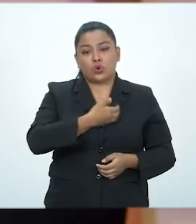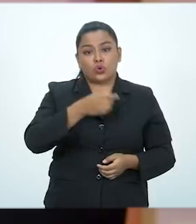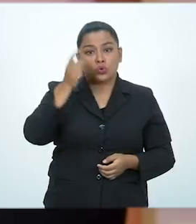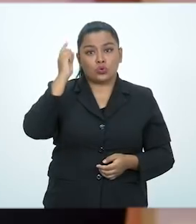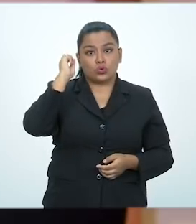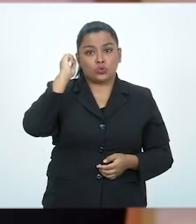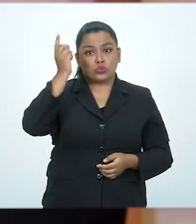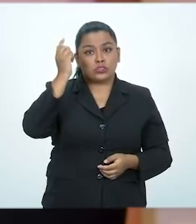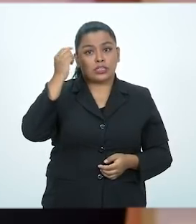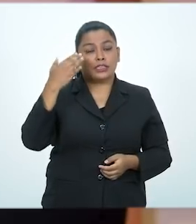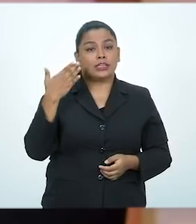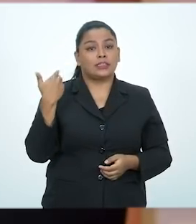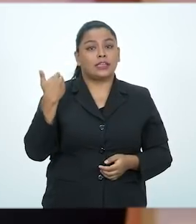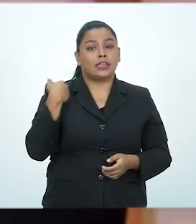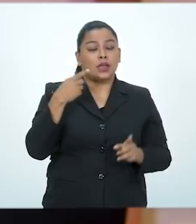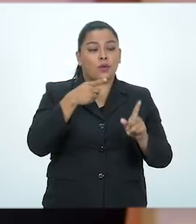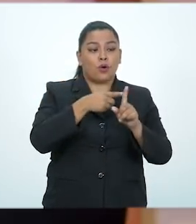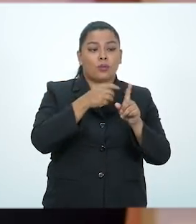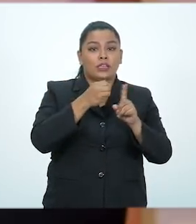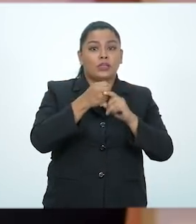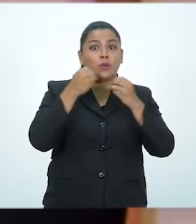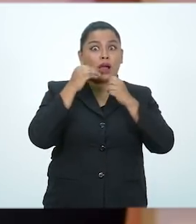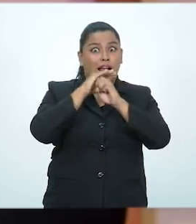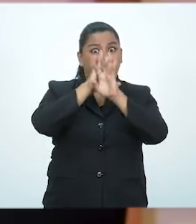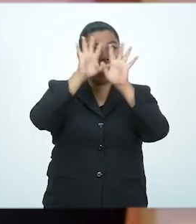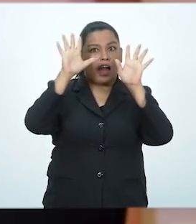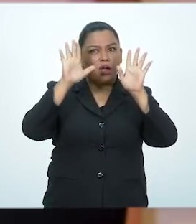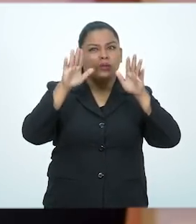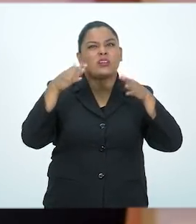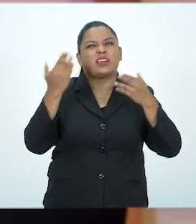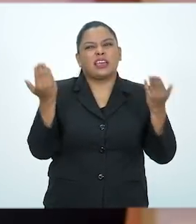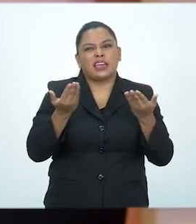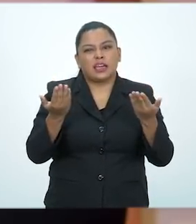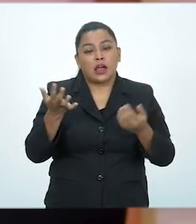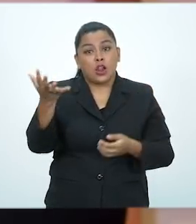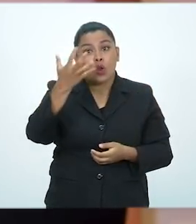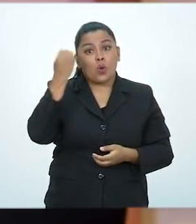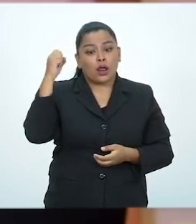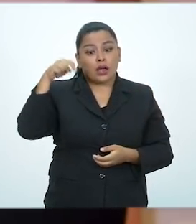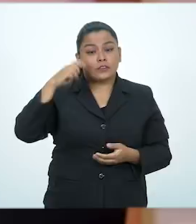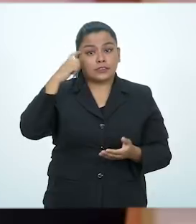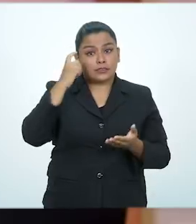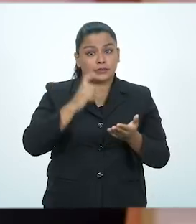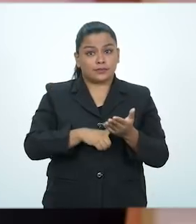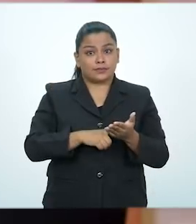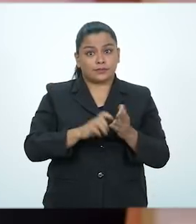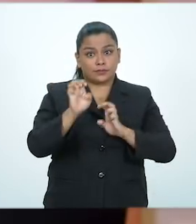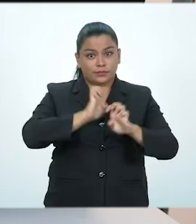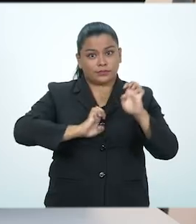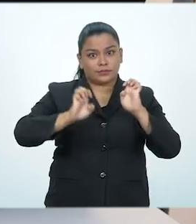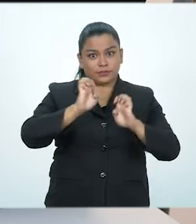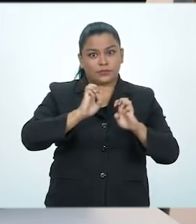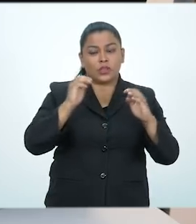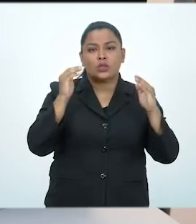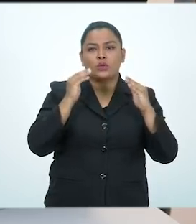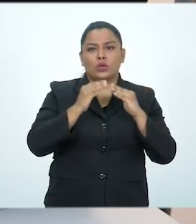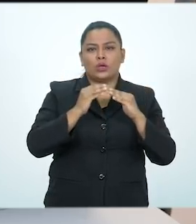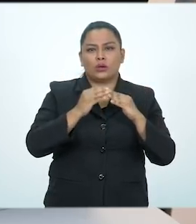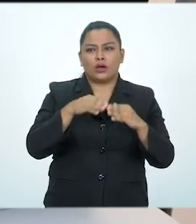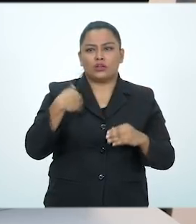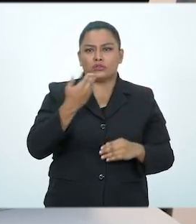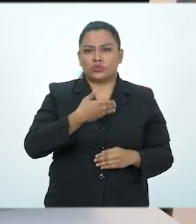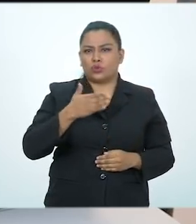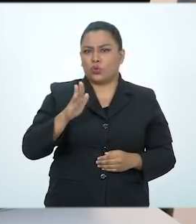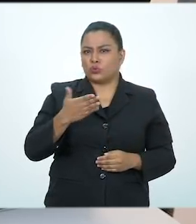docentes tenemos un propósito claro sobre qué queremos lograr con esta evaluación. Además,